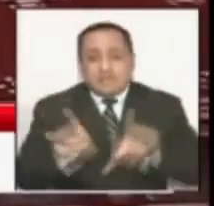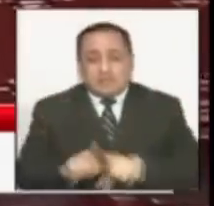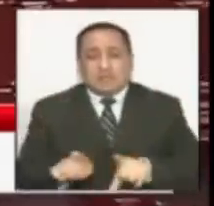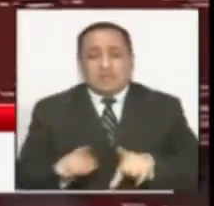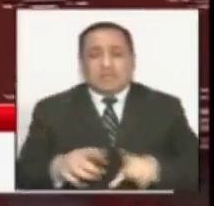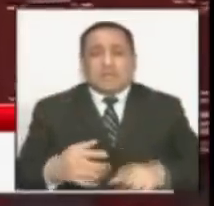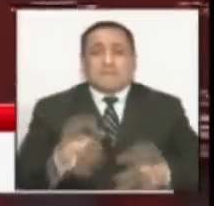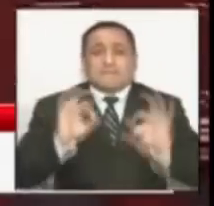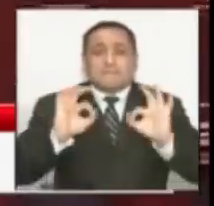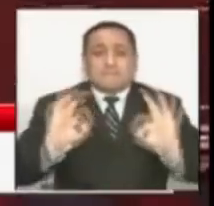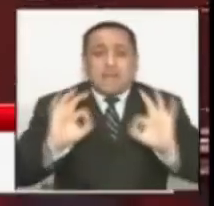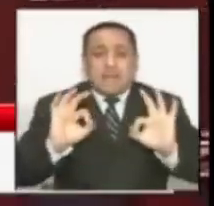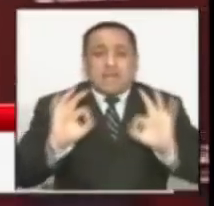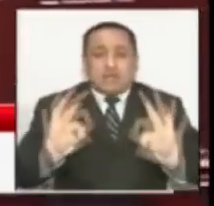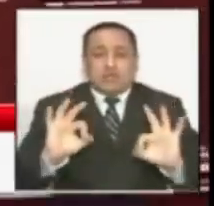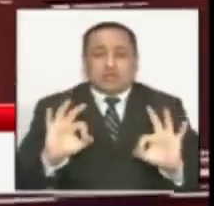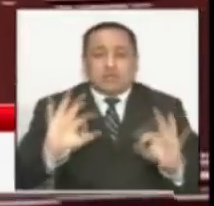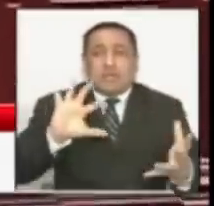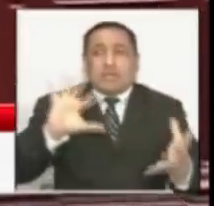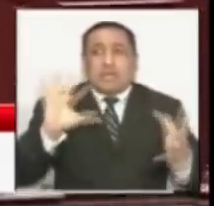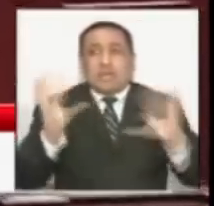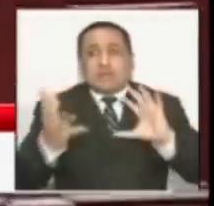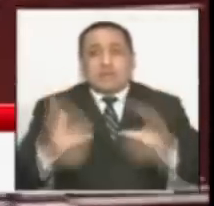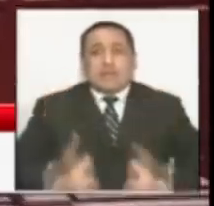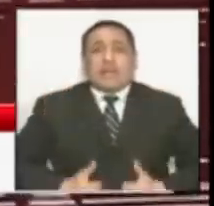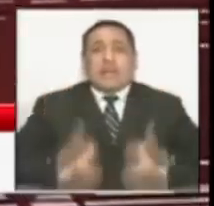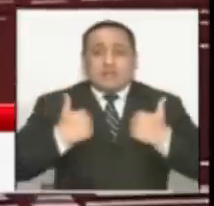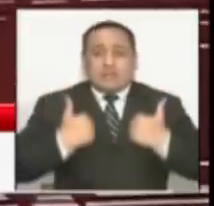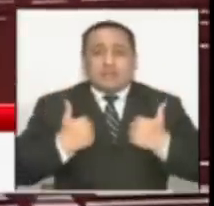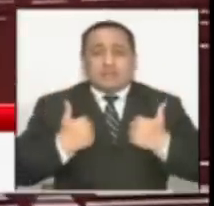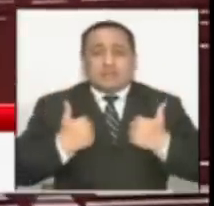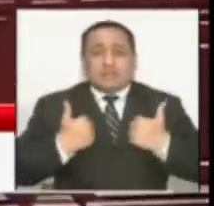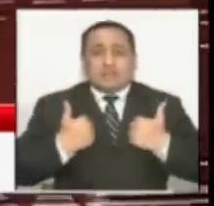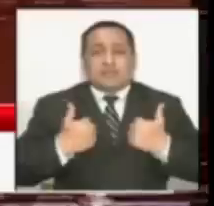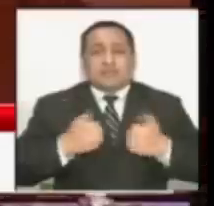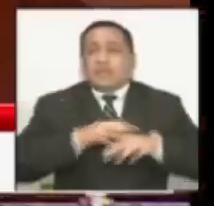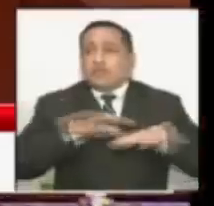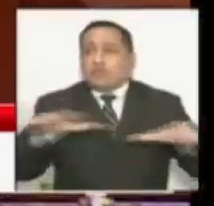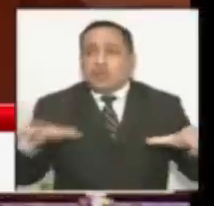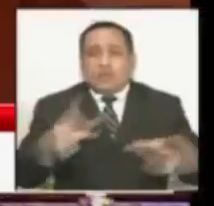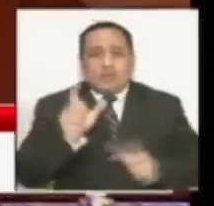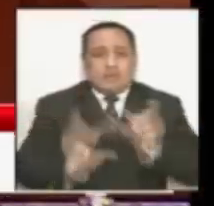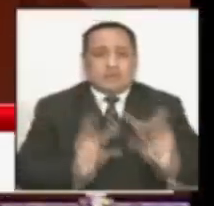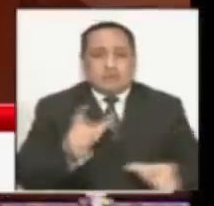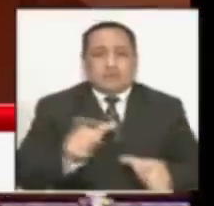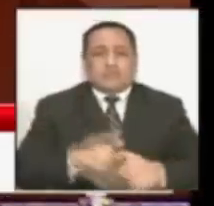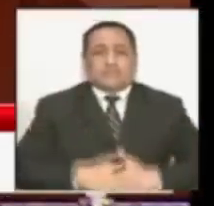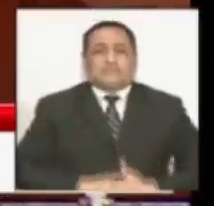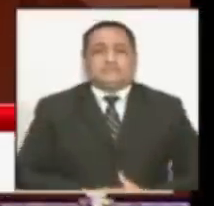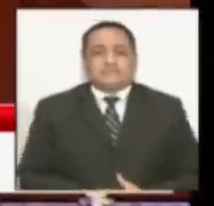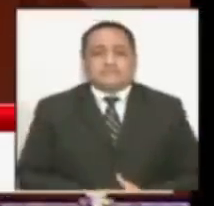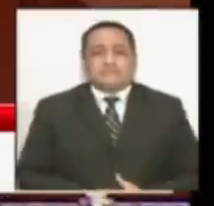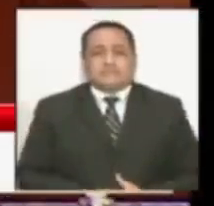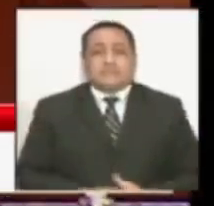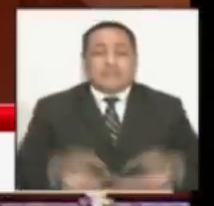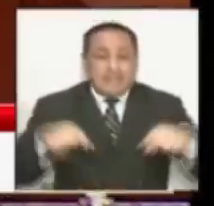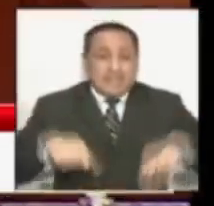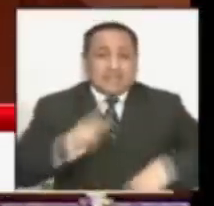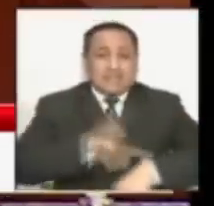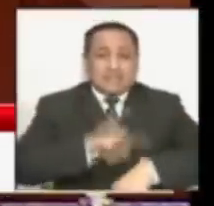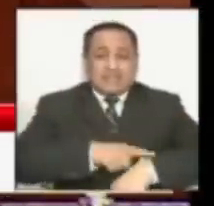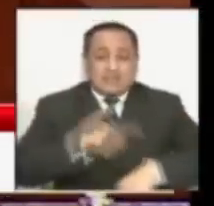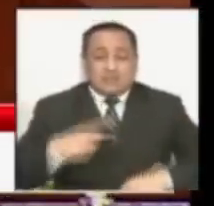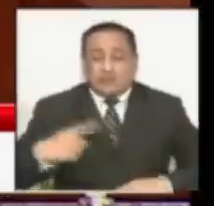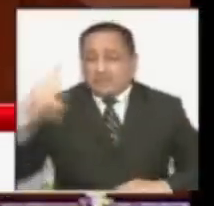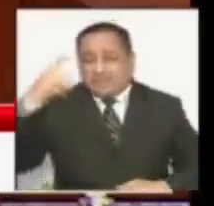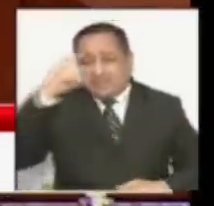amenaza en modificar radicalmente los cimientos de nuestra civilización. En estos momentos